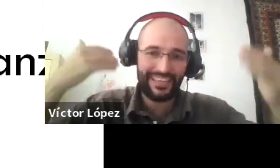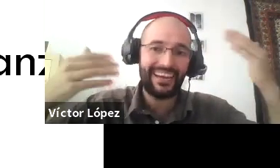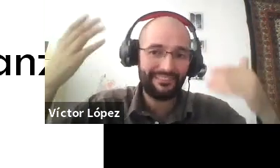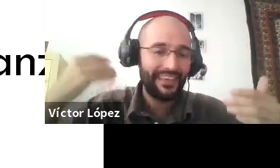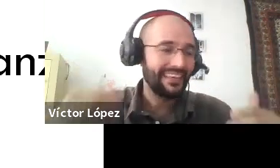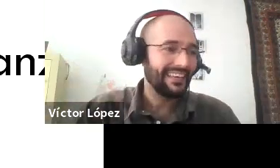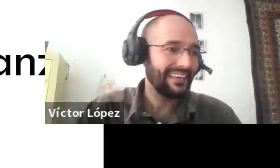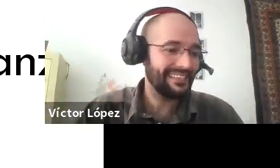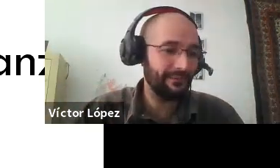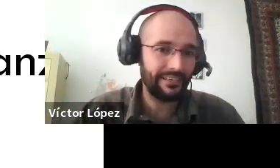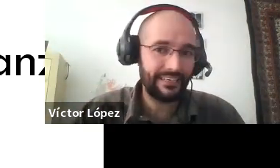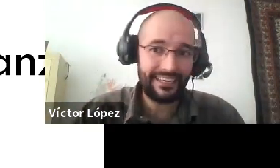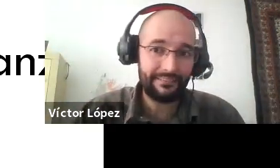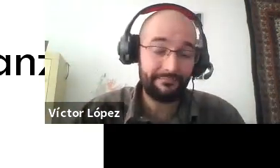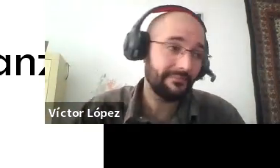¿no?